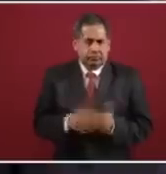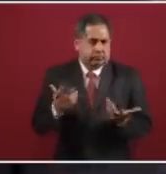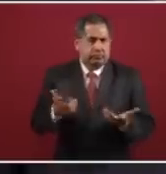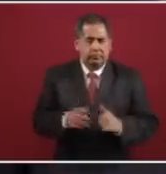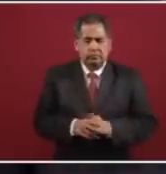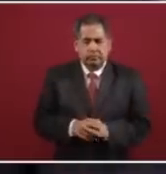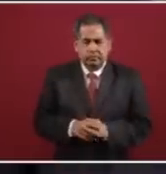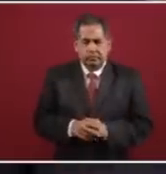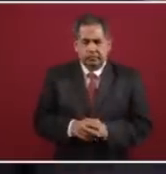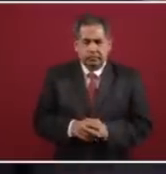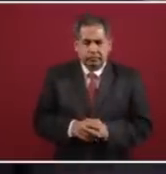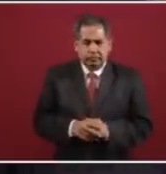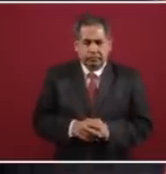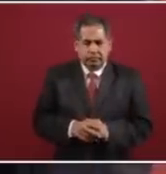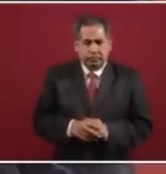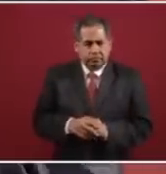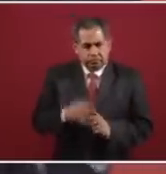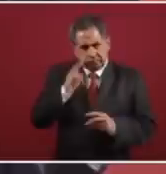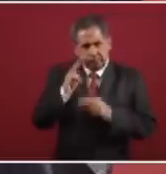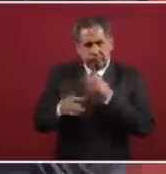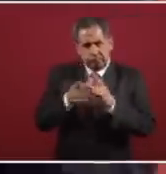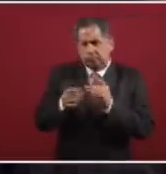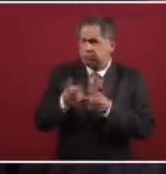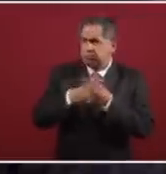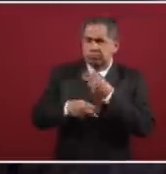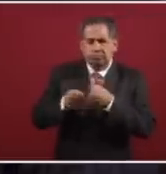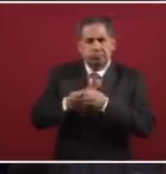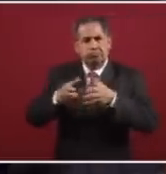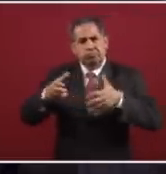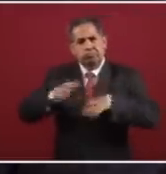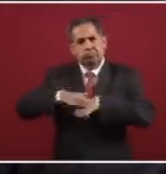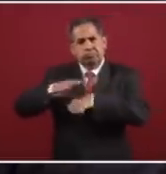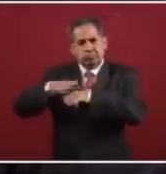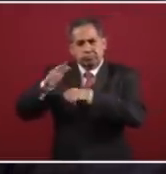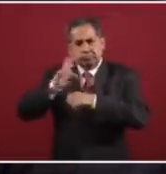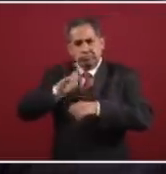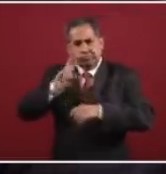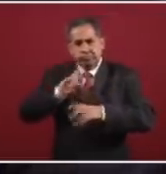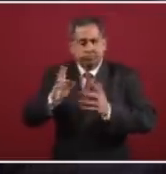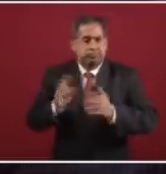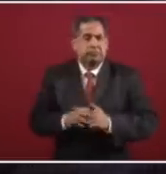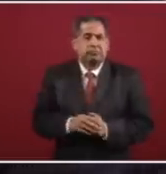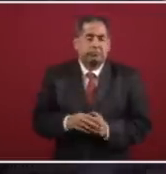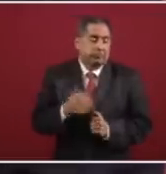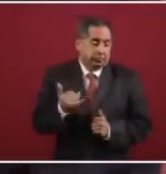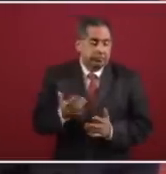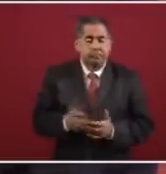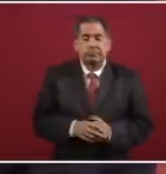Entonces, vamos a ir creciendo y